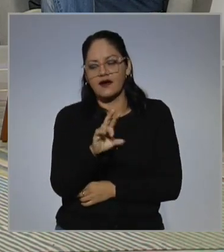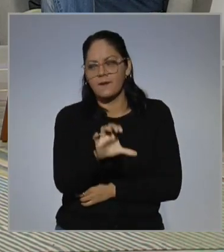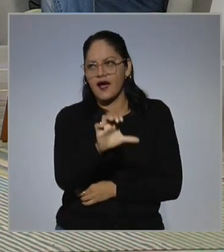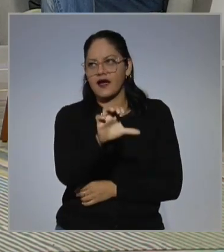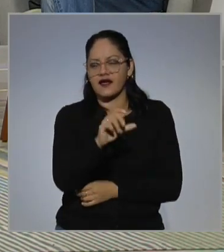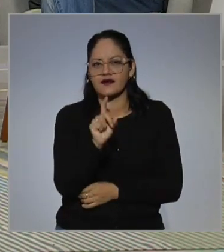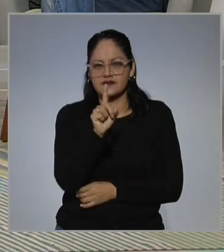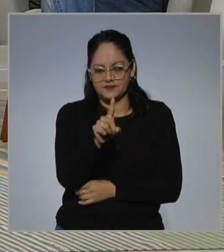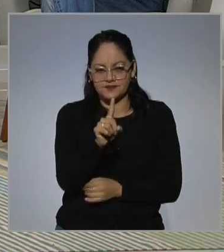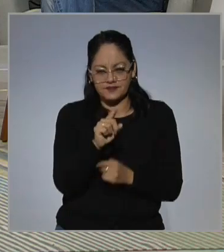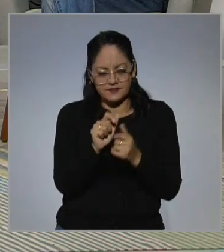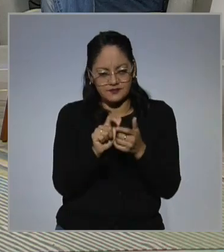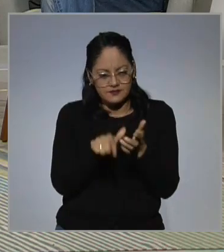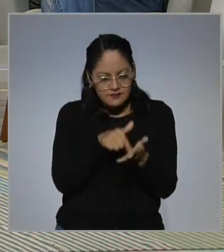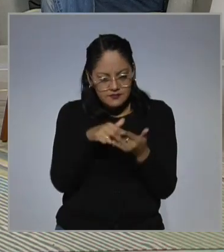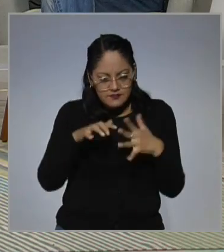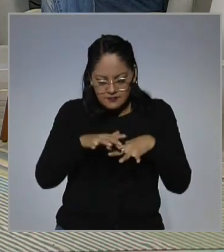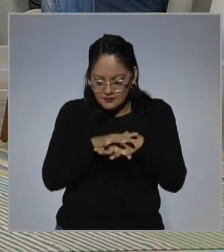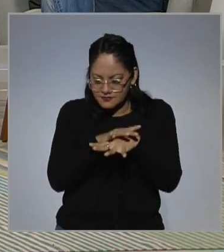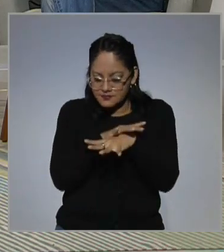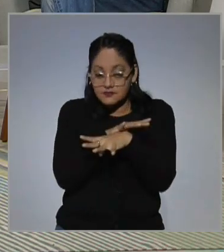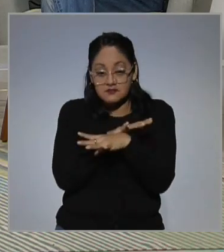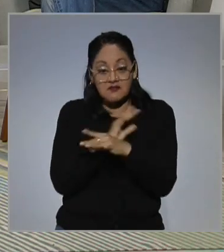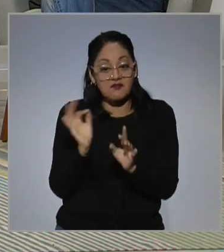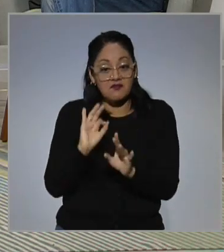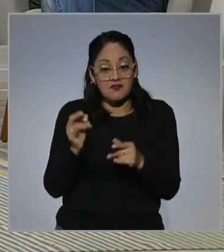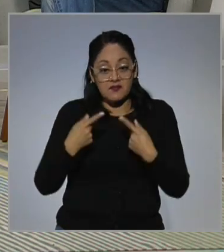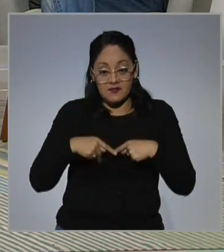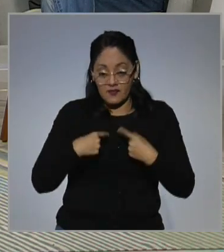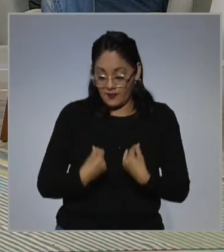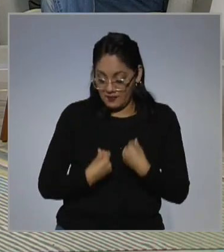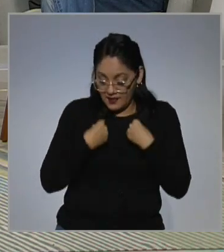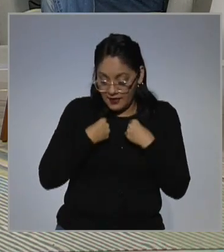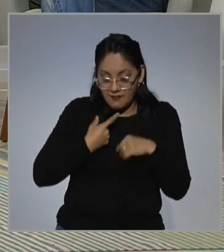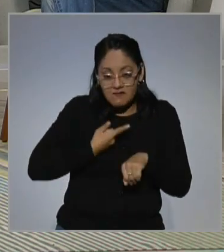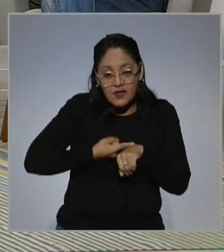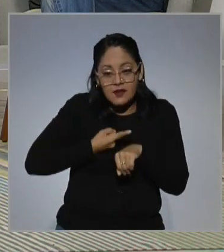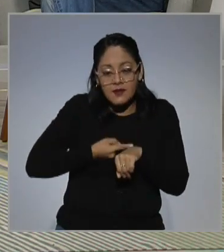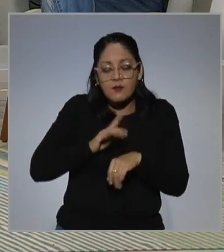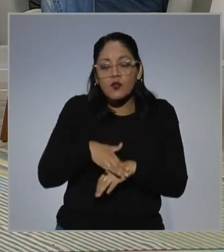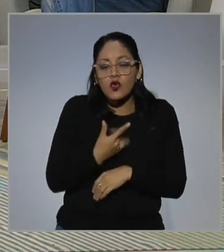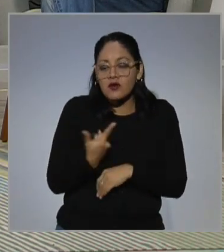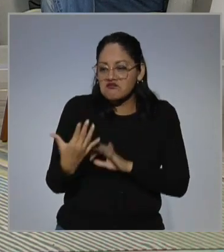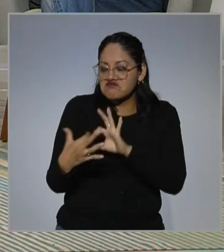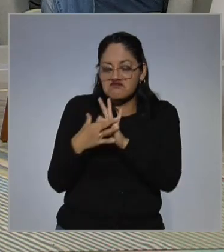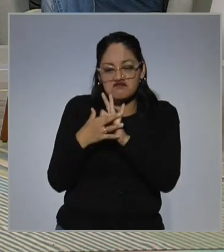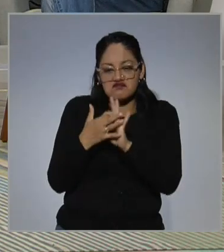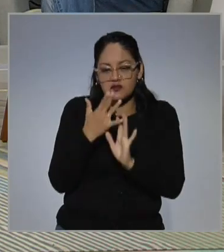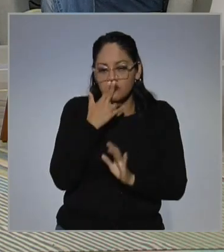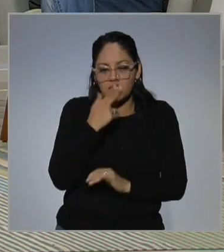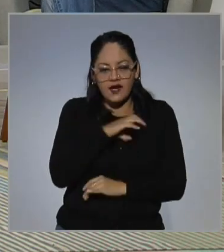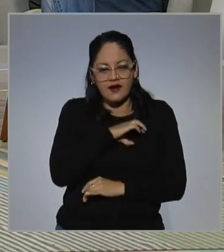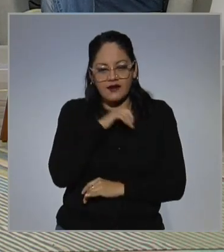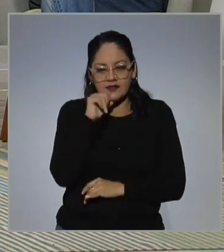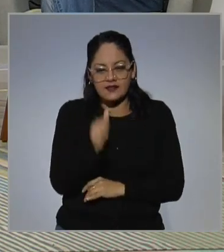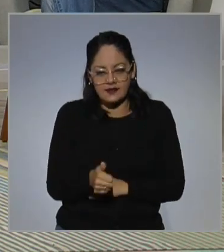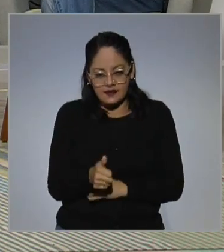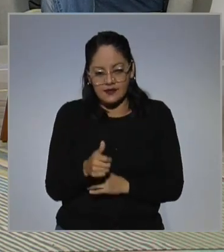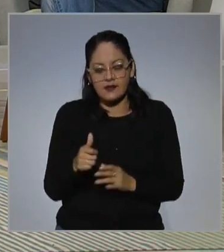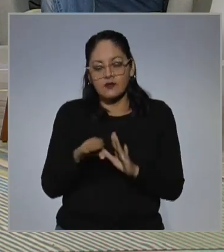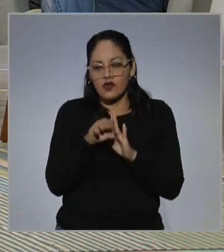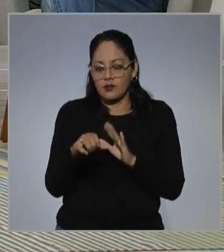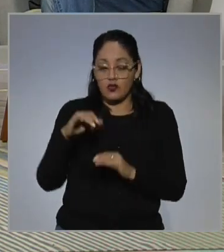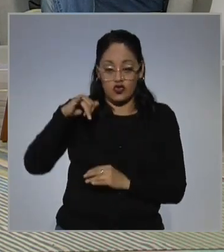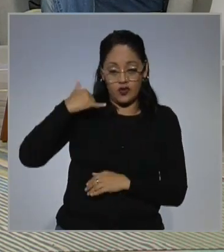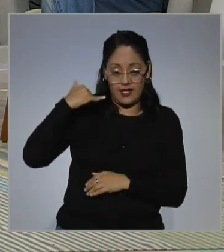de transformación, un lugar que puede llegar a enfermar a los vivos si no tenemos este vínculo afectivo, ¿no? Entonces, en el caso